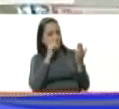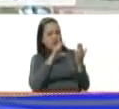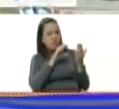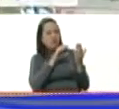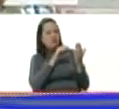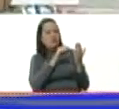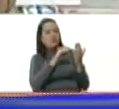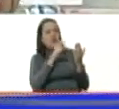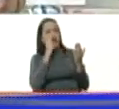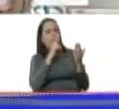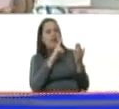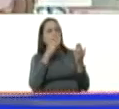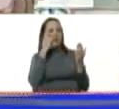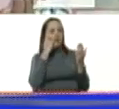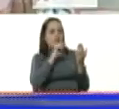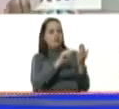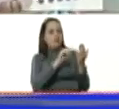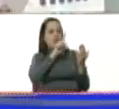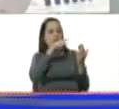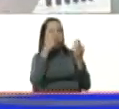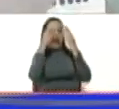color. Ajá. Y esto tiene un efecto